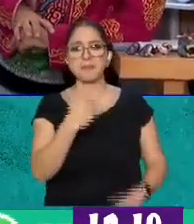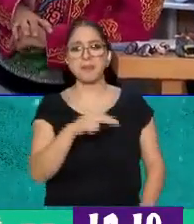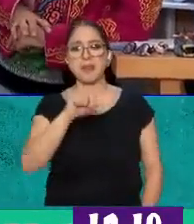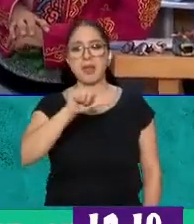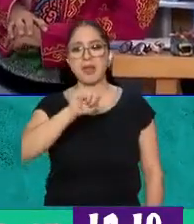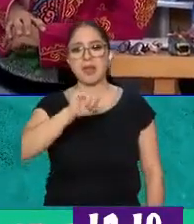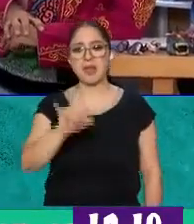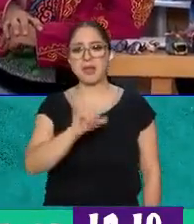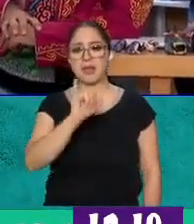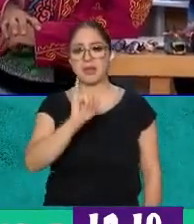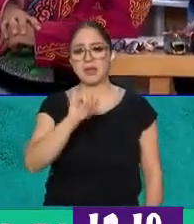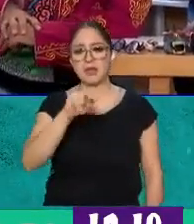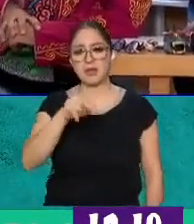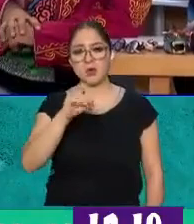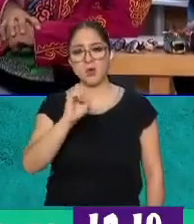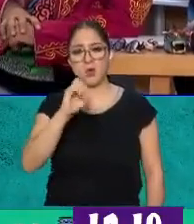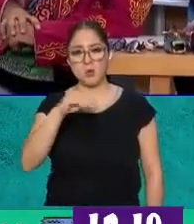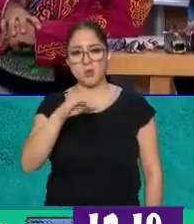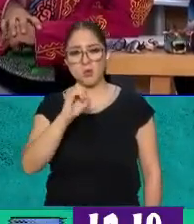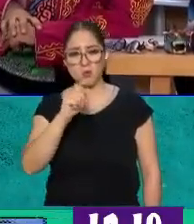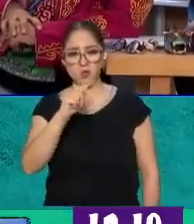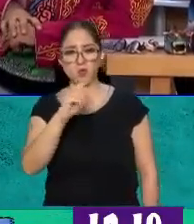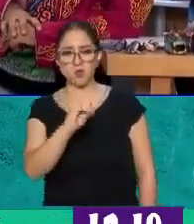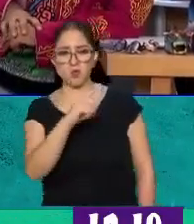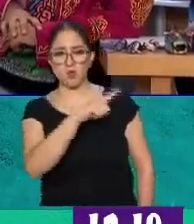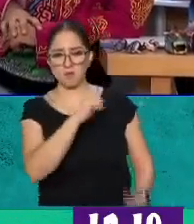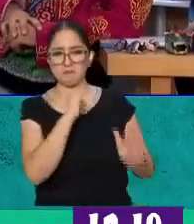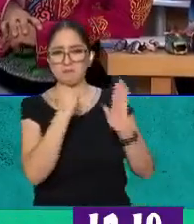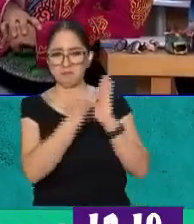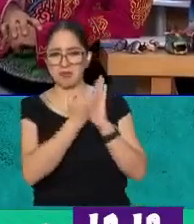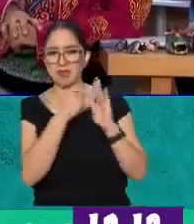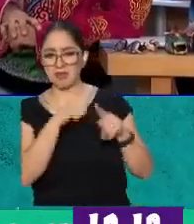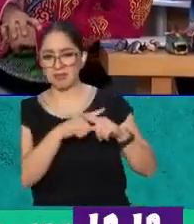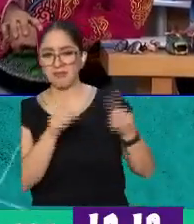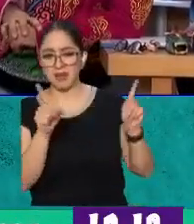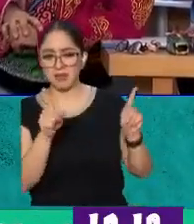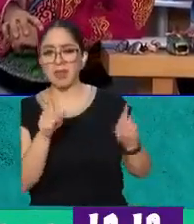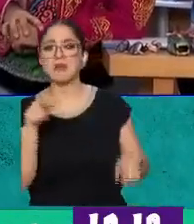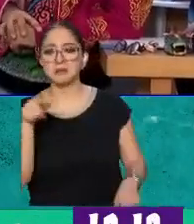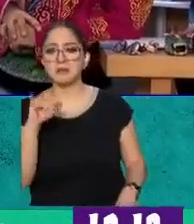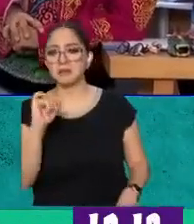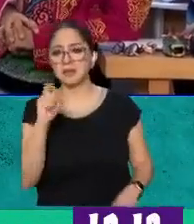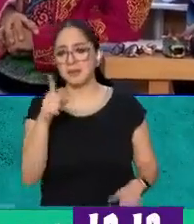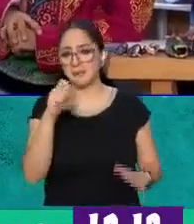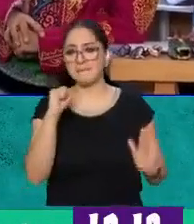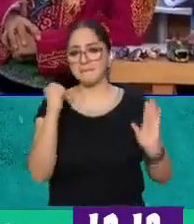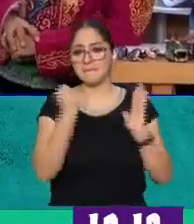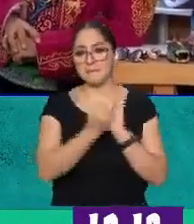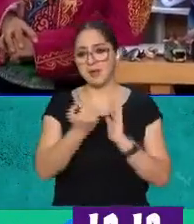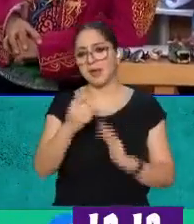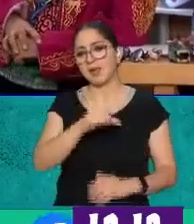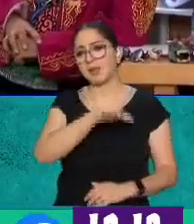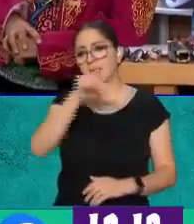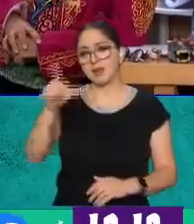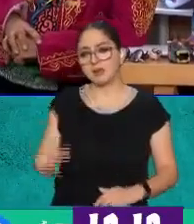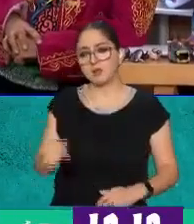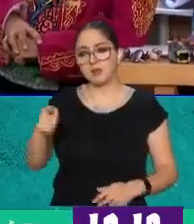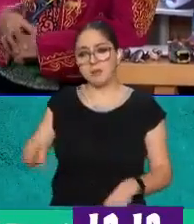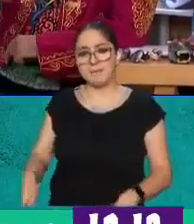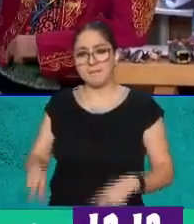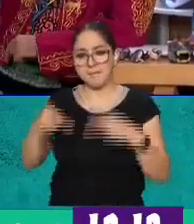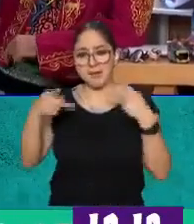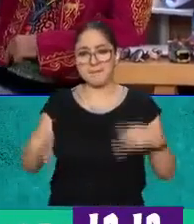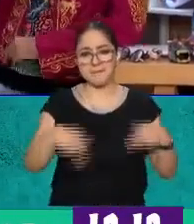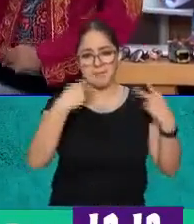¿verdad? Sí, sí, sí. Exacto. Eso era marca. Sigue pidiendo así. Sí, pues se hizo marca después, exactamente. Y